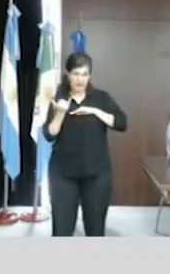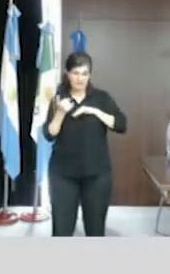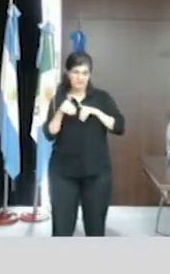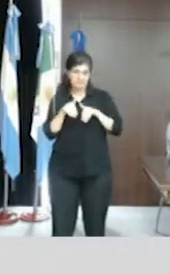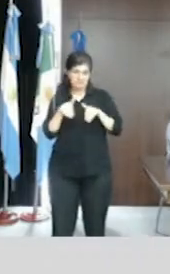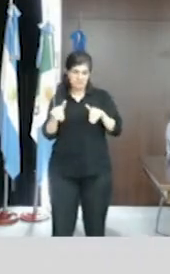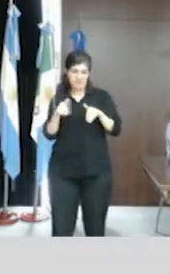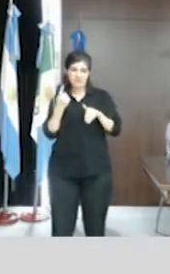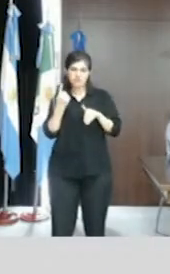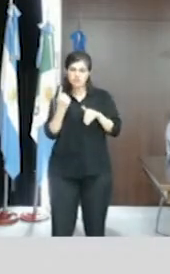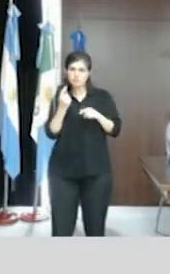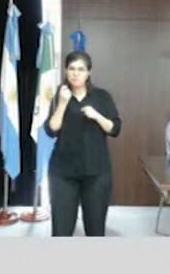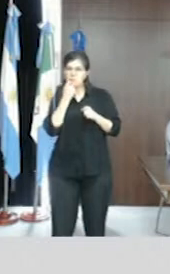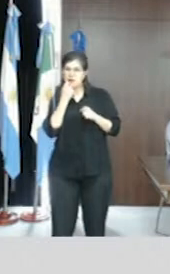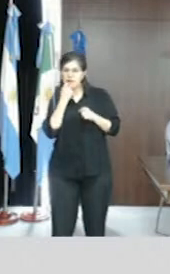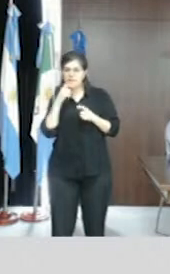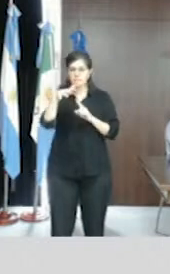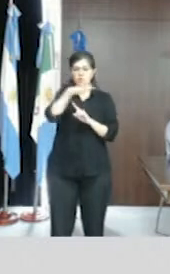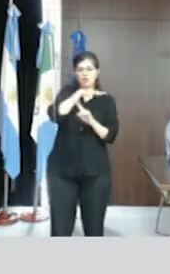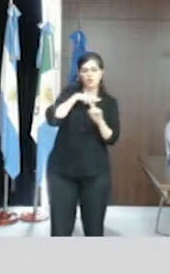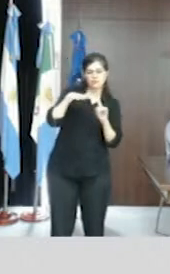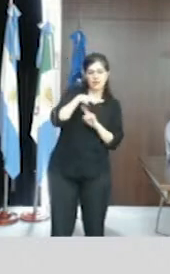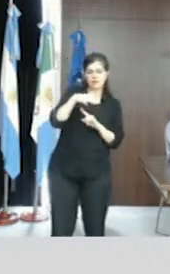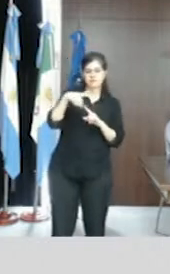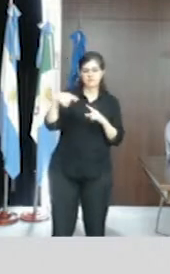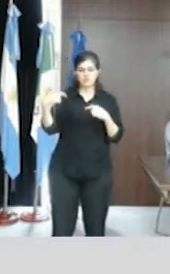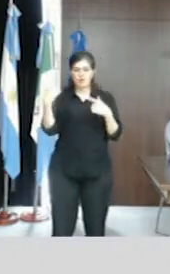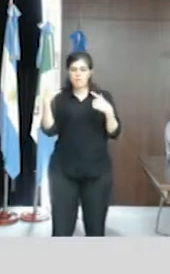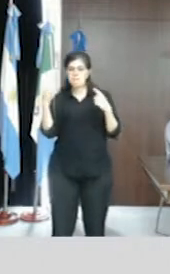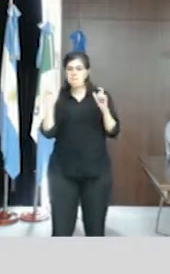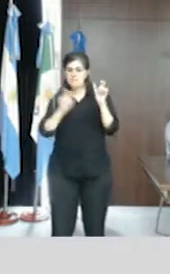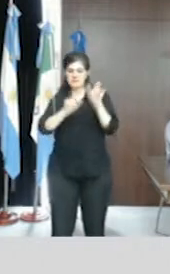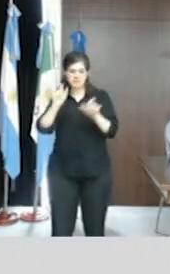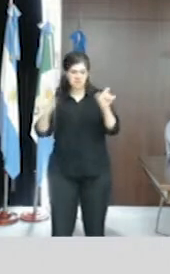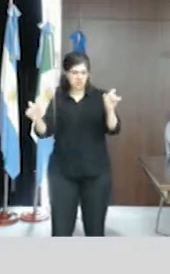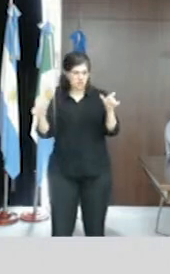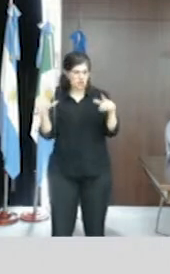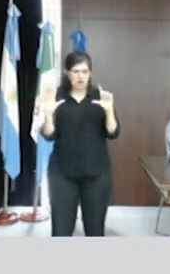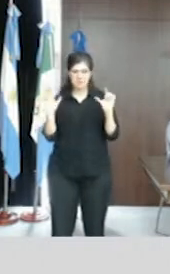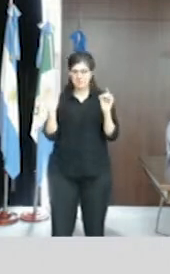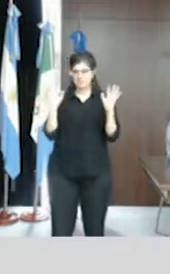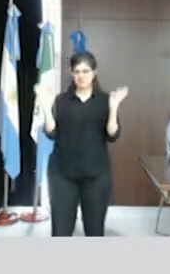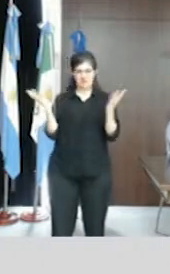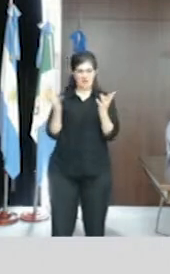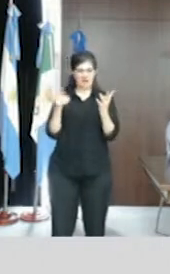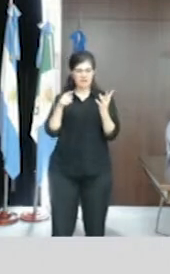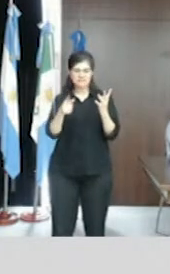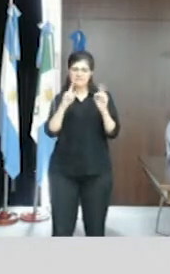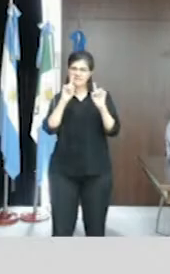algo saludable a mi contexto, a mi entorno. Los cuidadores están constantemente